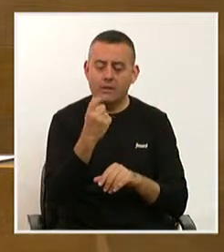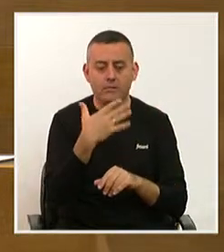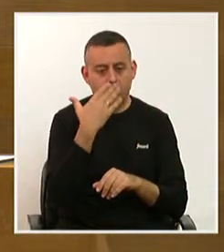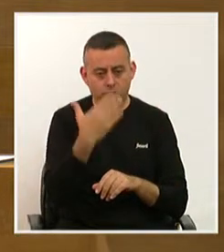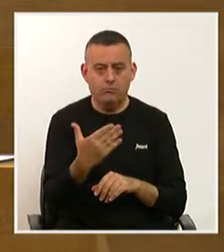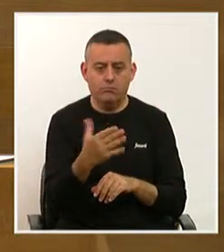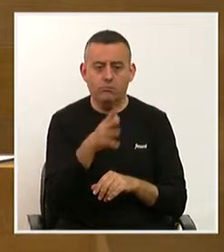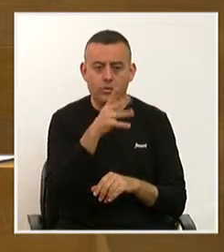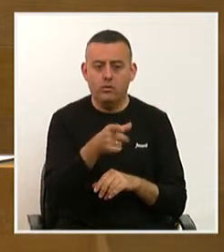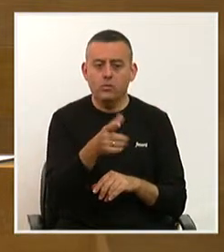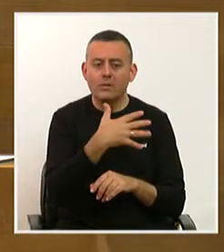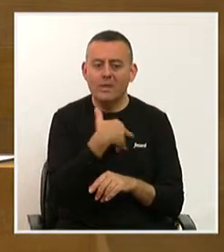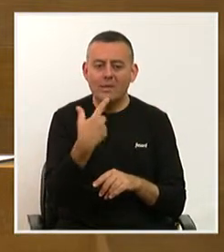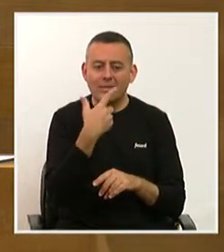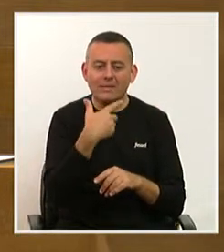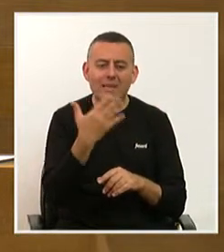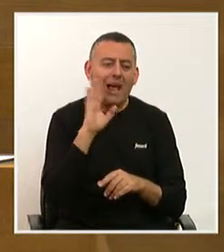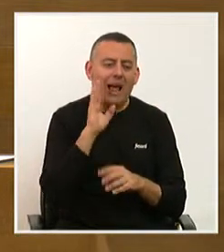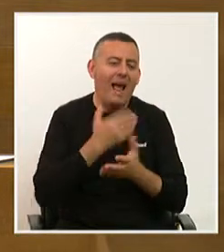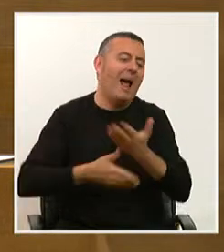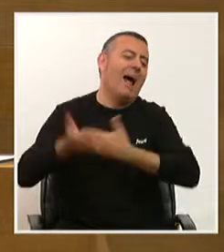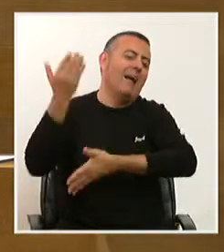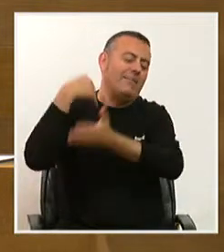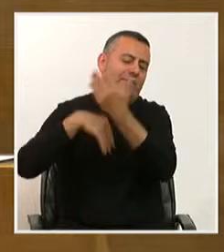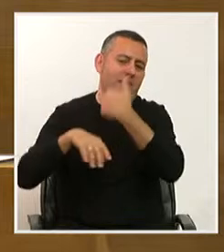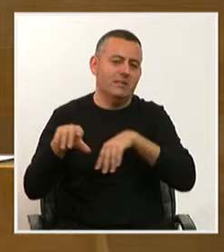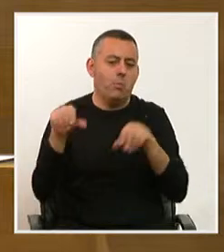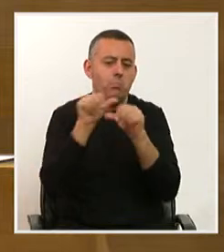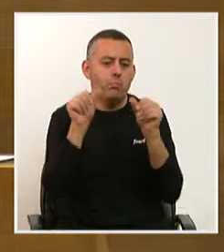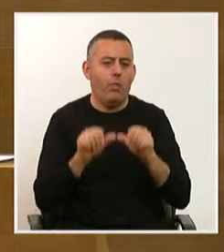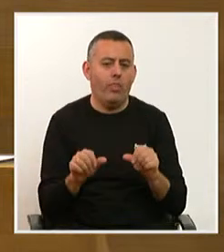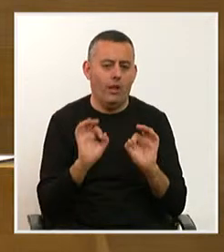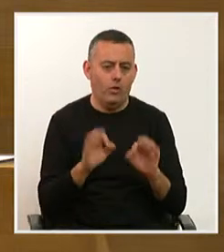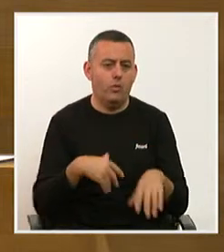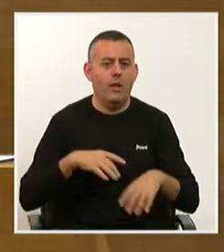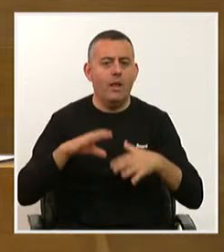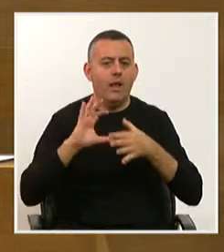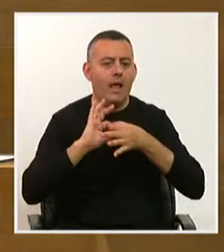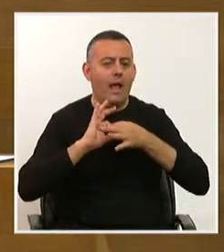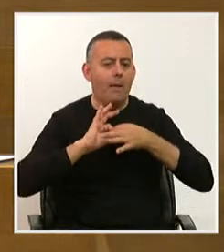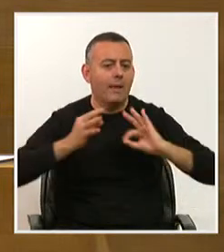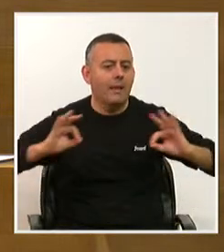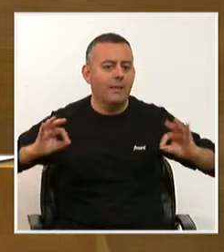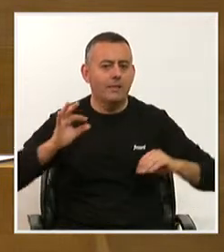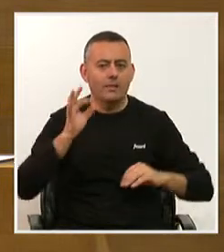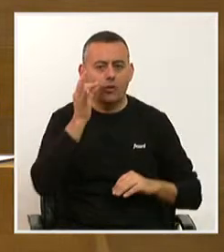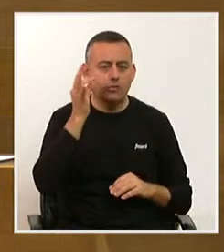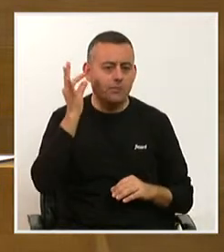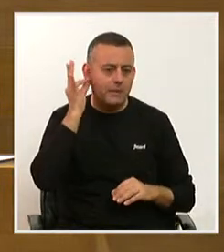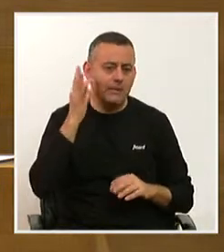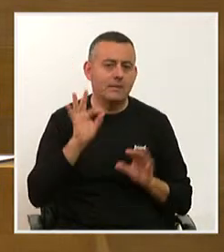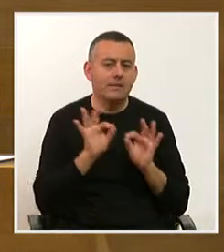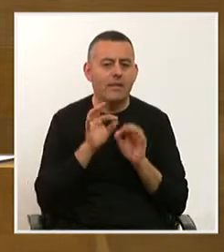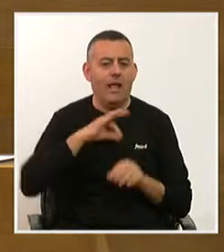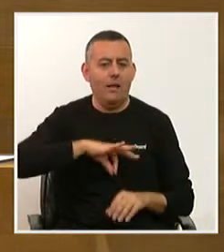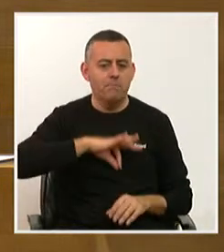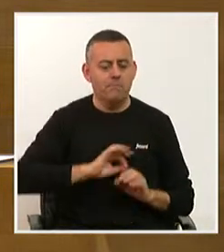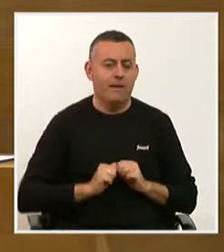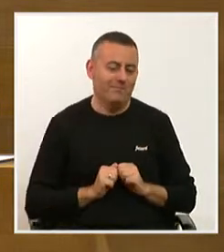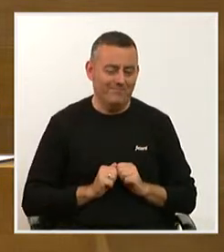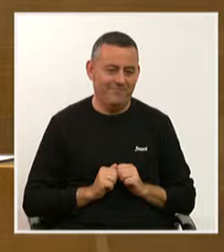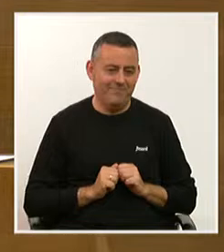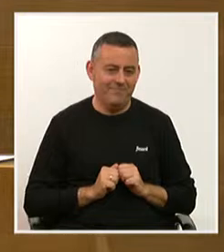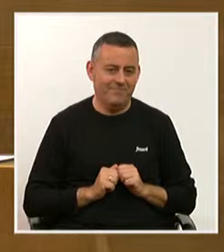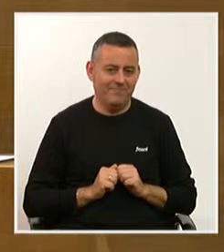model deen tornar al model de los amiguitos y las amiguitas del alma señora Vasco Sí